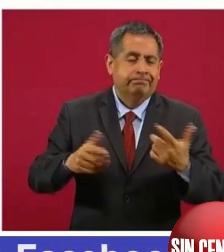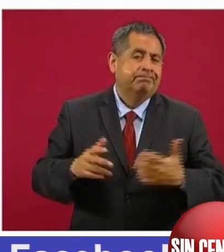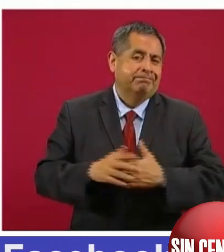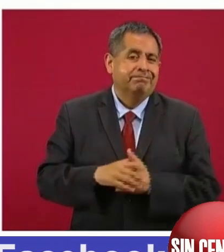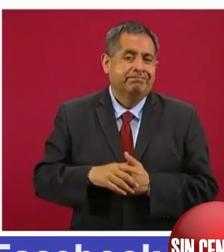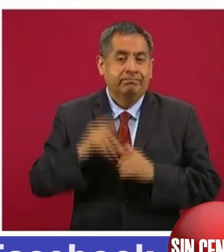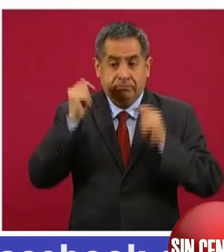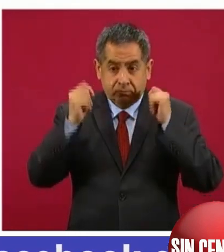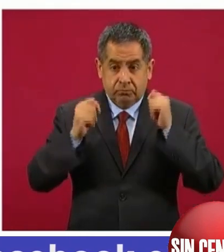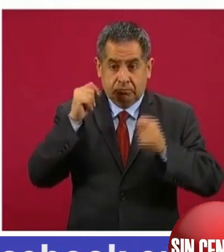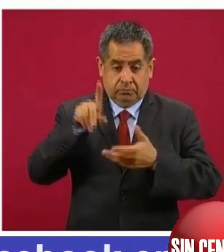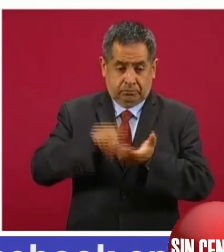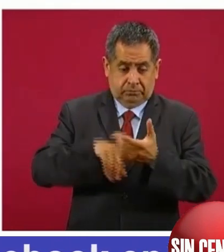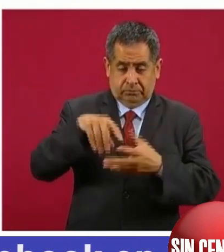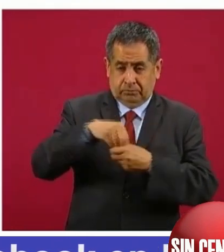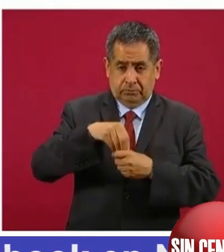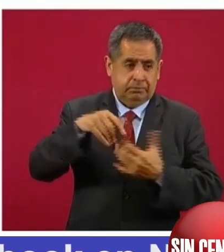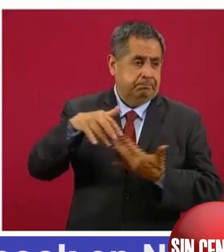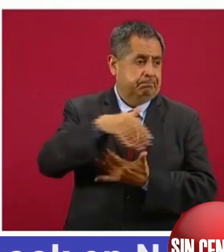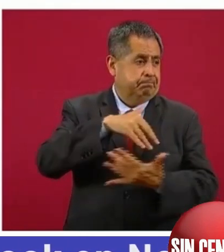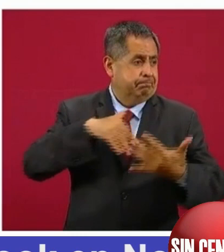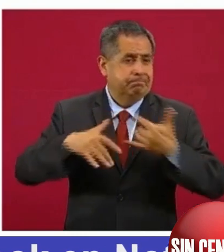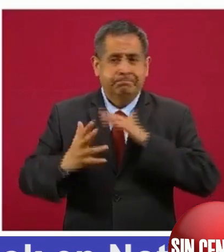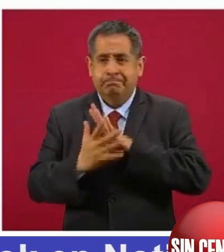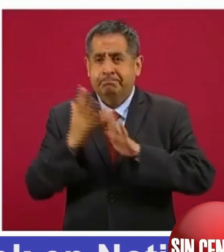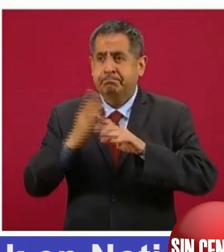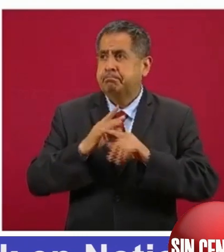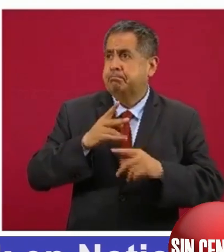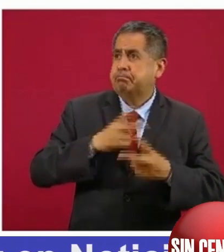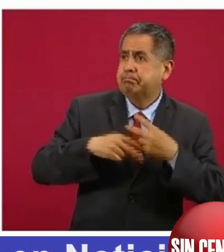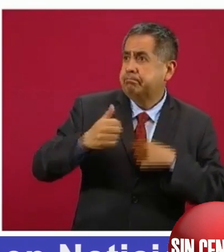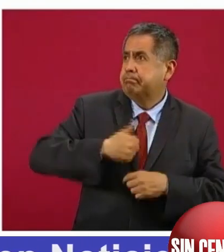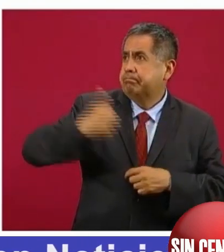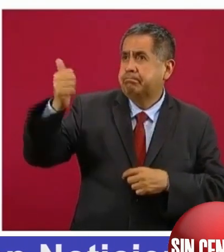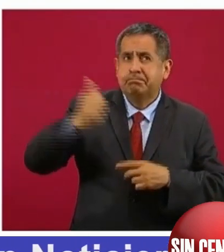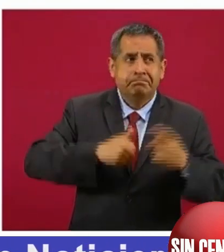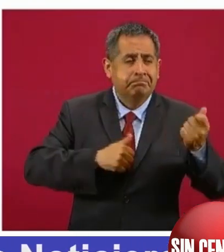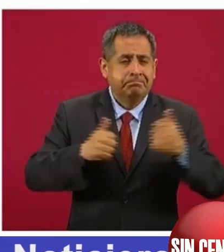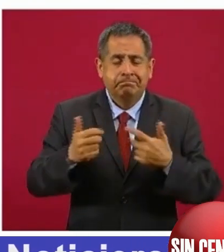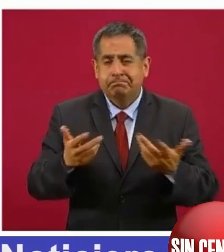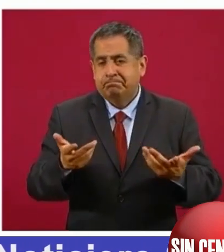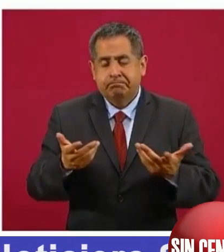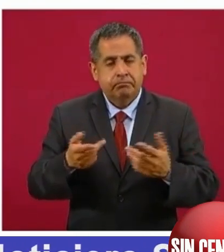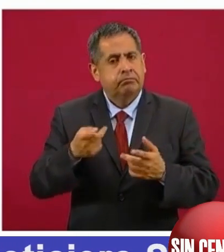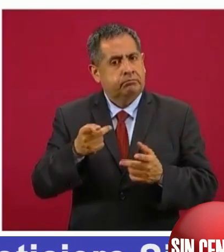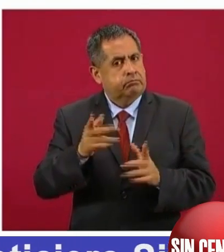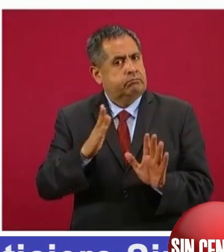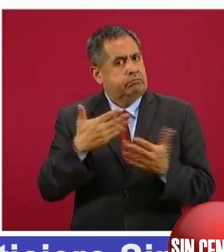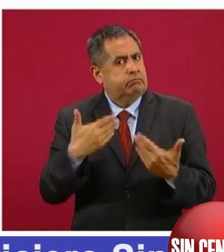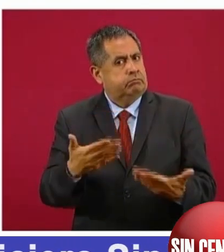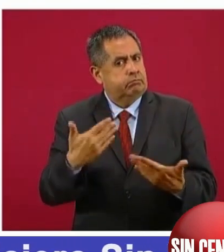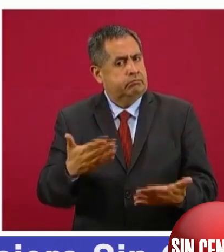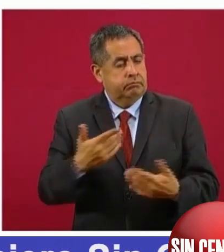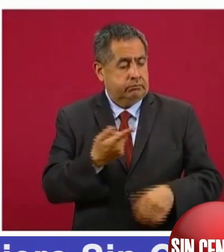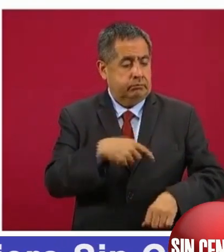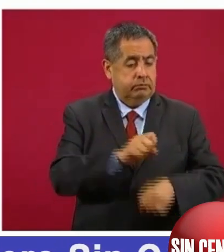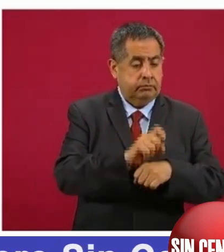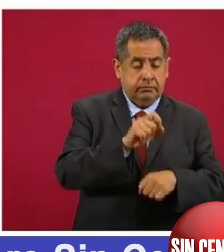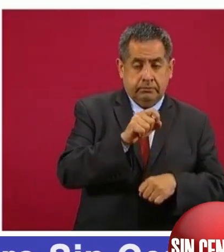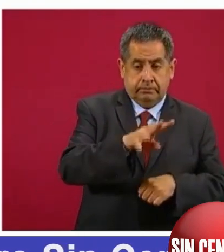movilidad interna, sino movilidad externa. A pesar de ello ha tenido mucho éxito y hemos visto que desde la semana